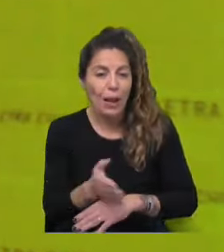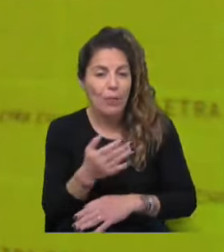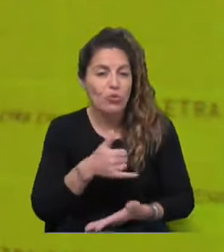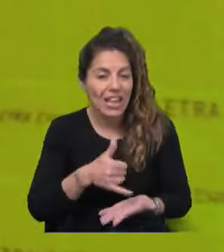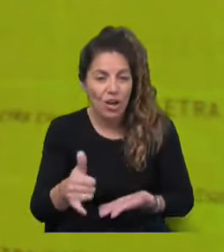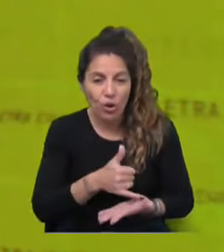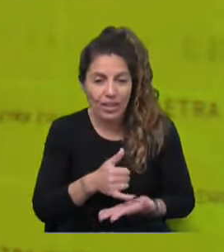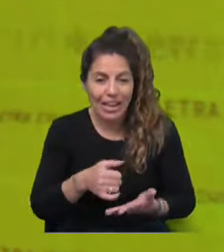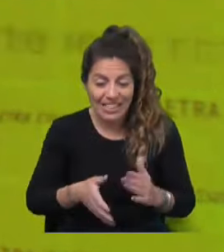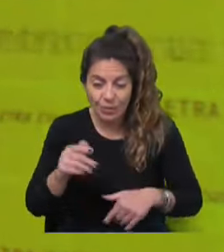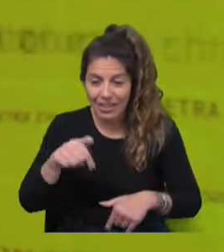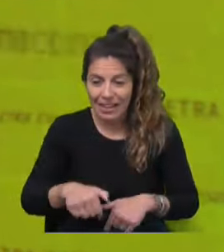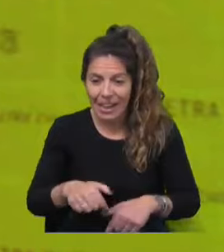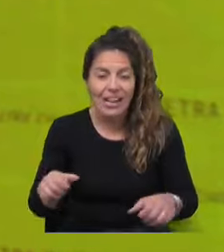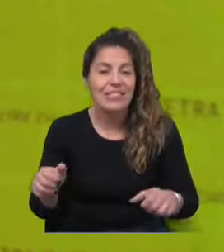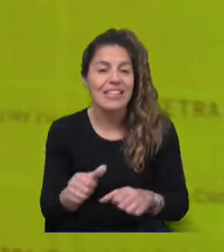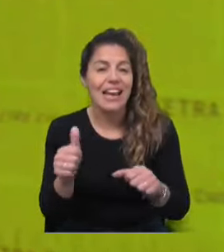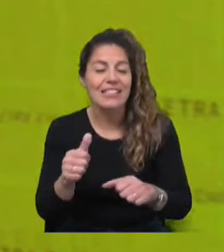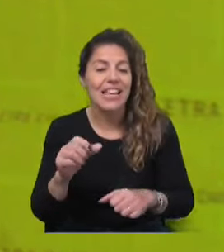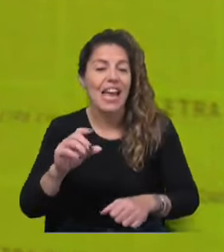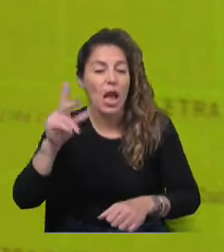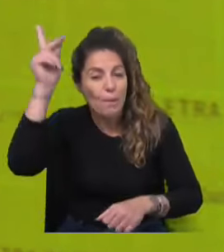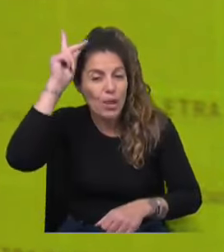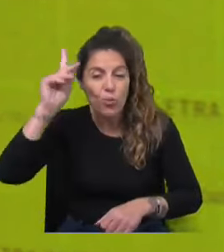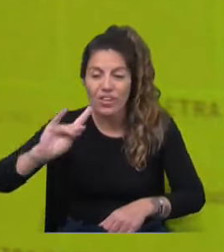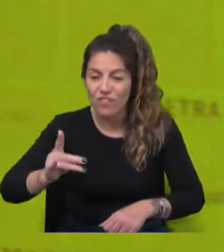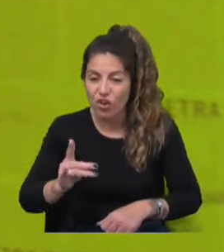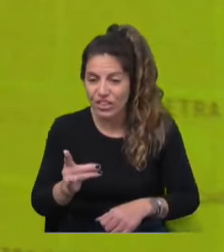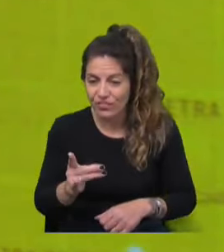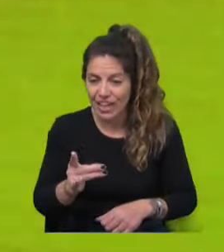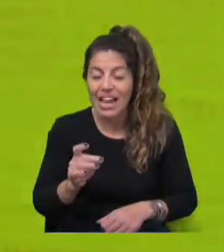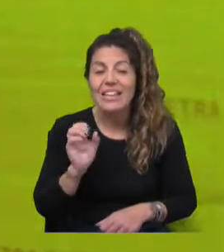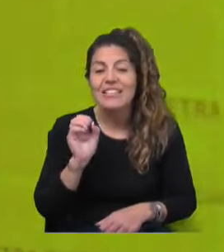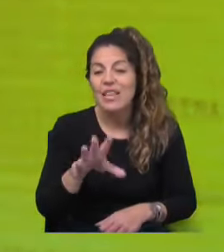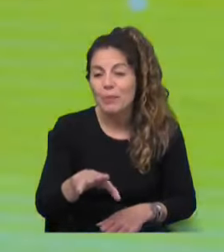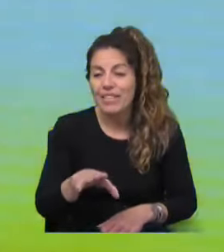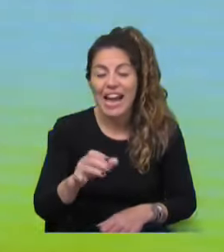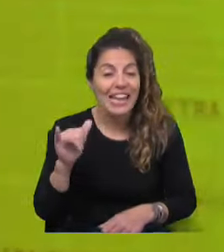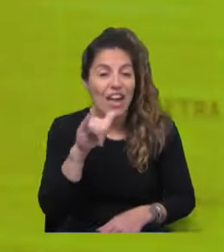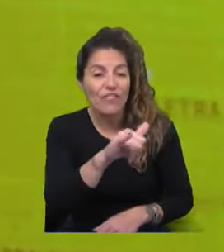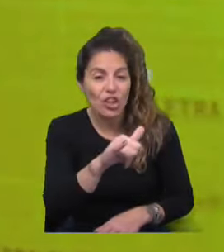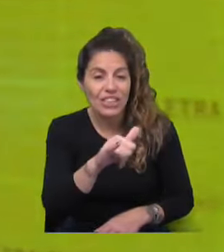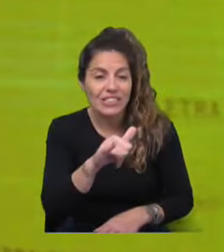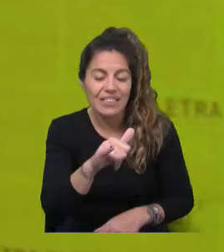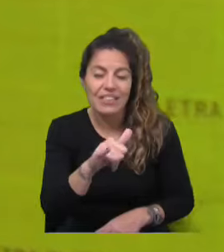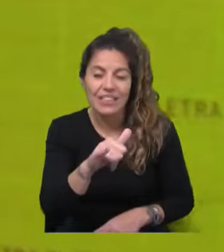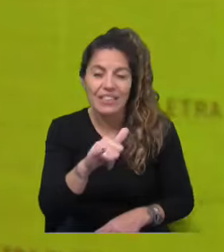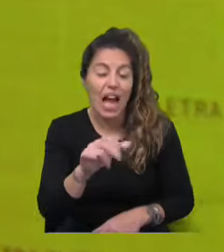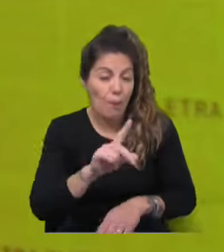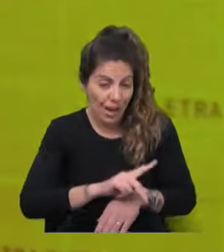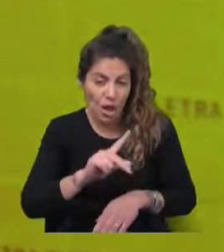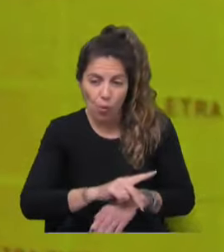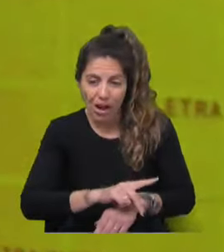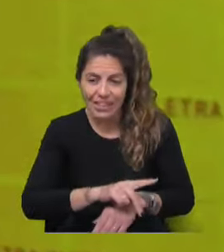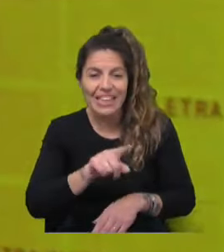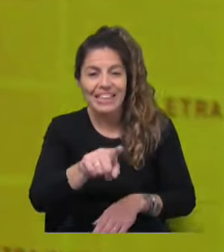la que sale por acá, se produce en Perú y en Bolivia, básicamente, se envía en aviones, en avionetas, a Paraguay, y de ahí,